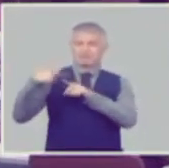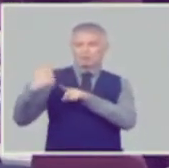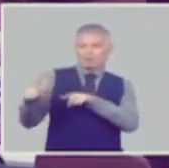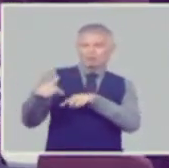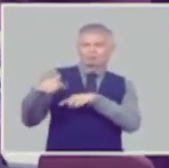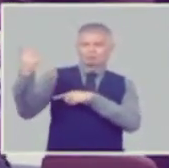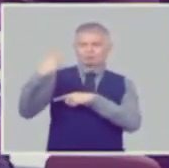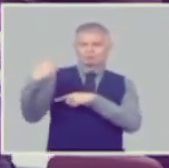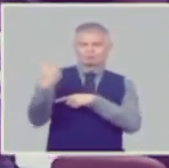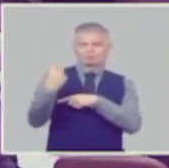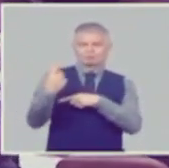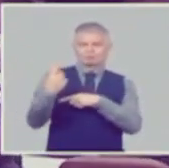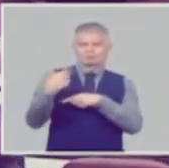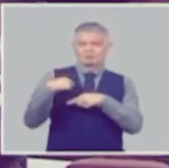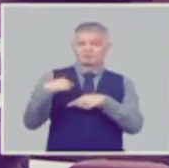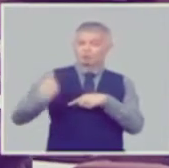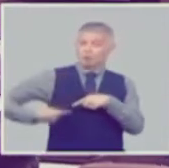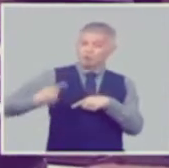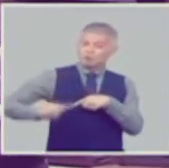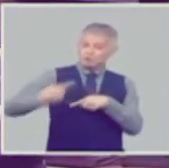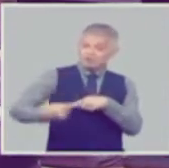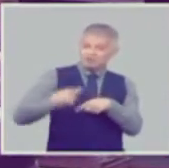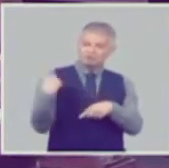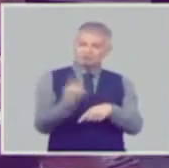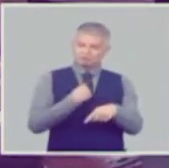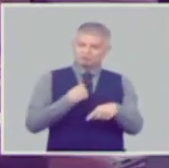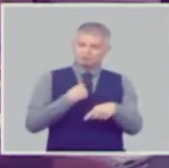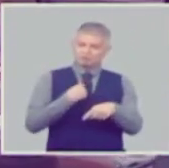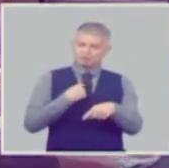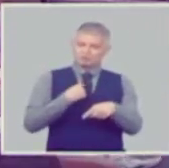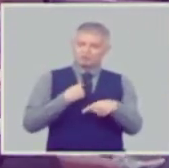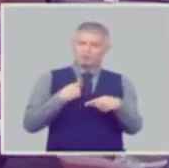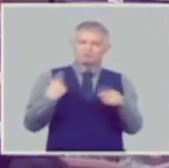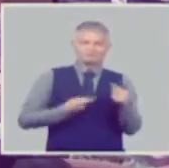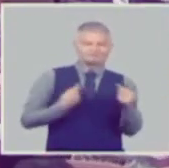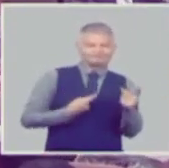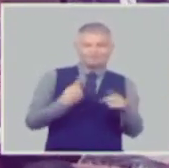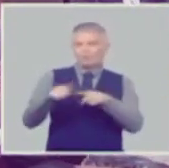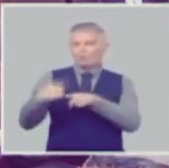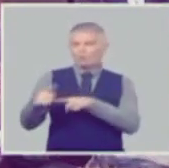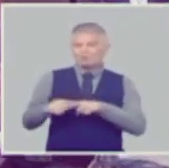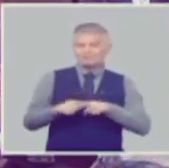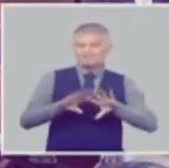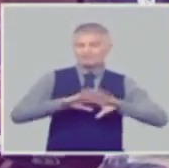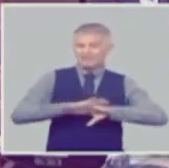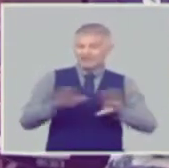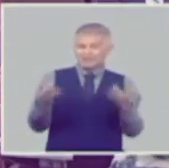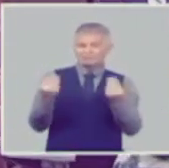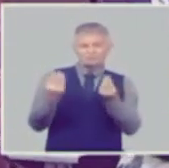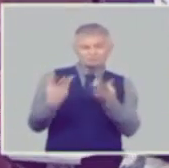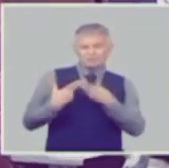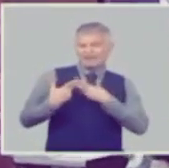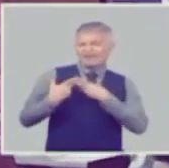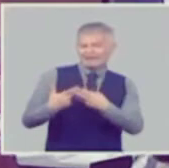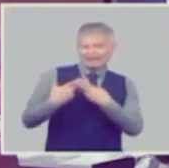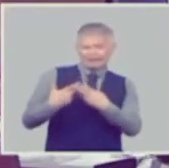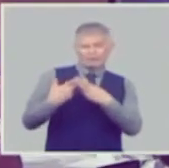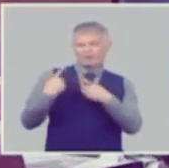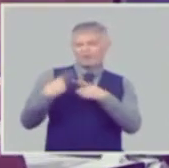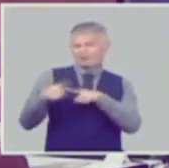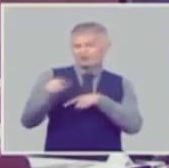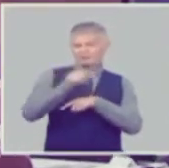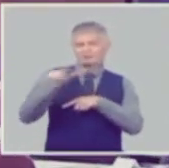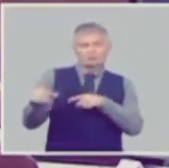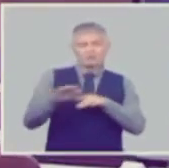esencias que todos los días nos ponen frente a una historia que ya acumula tantas heroínas y héroes por habitante que se hace